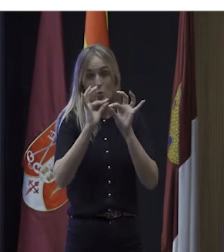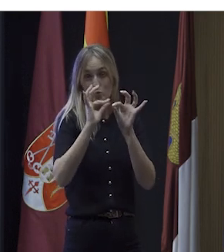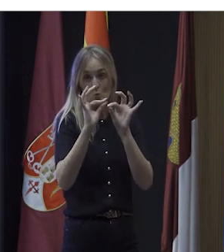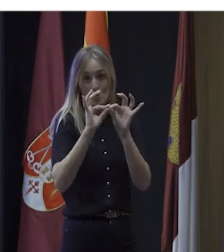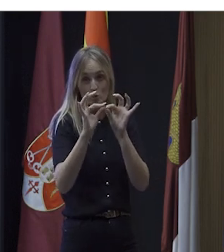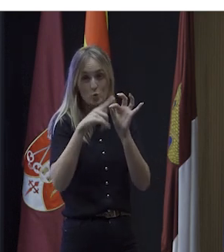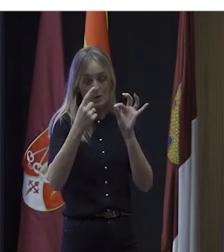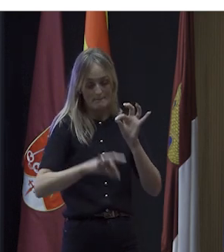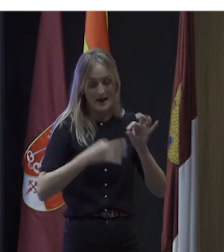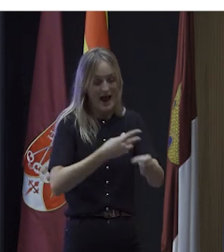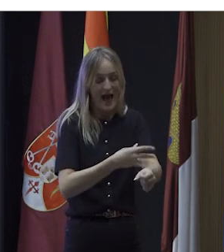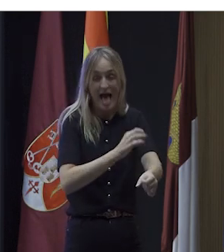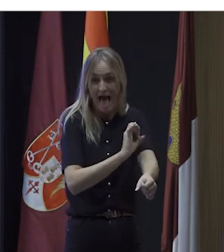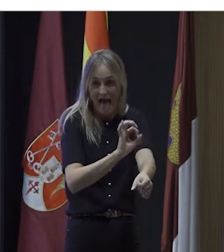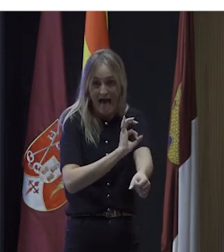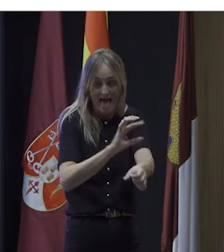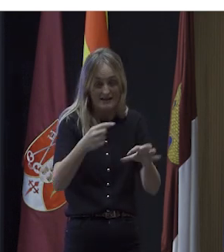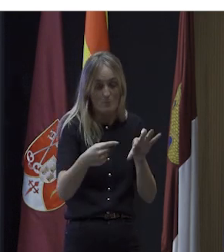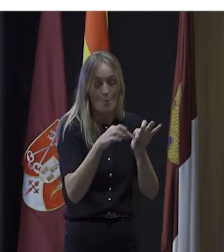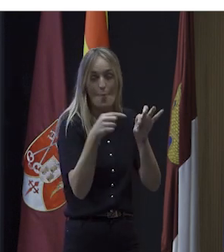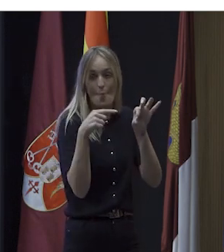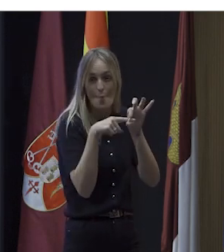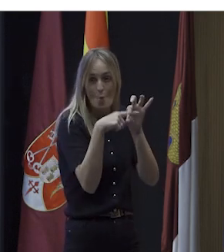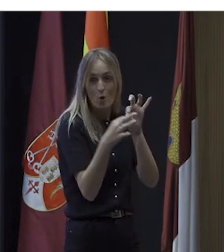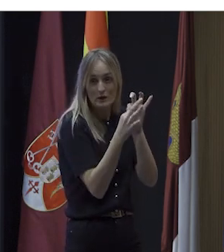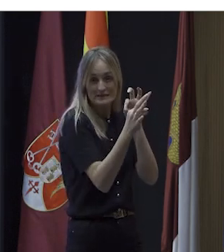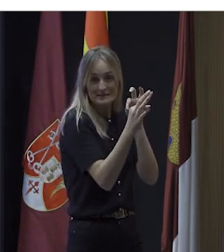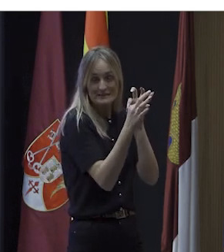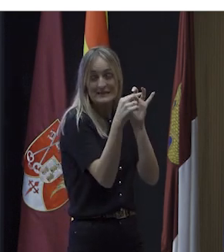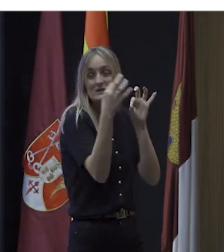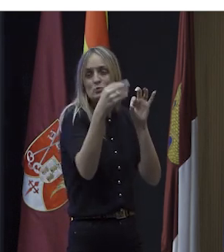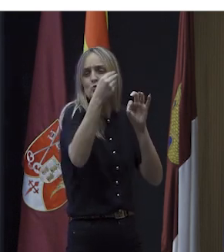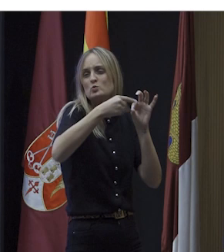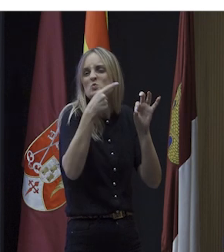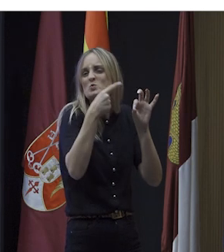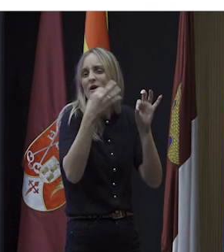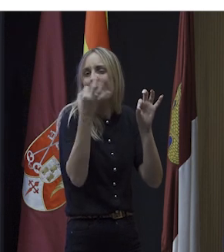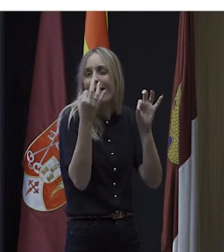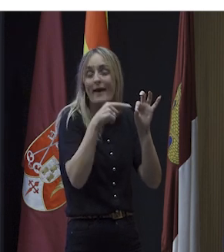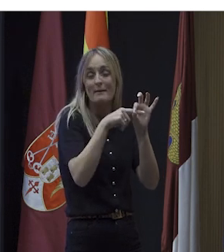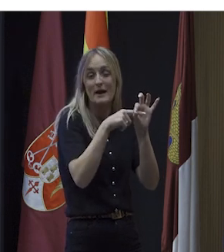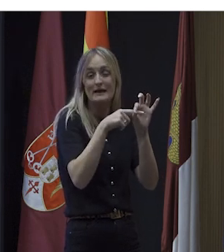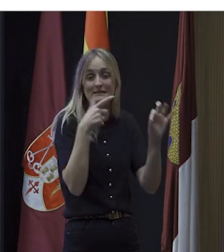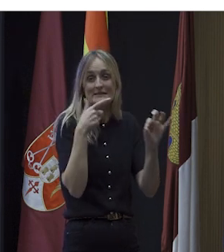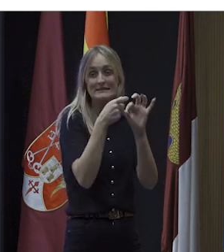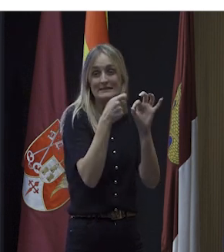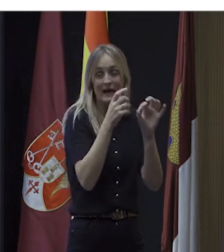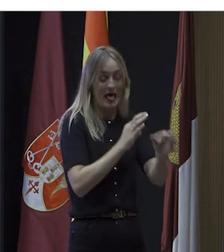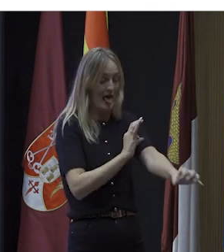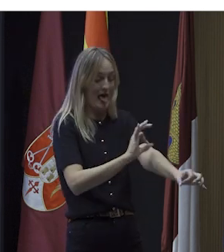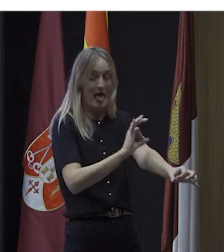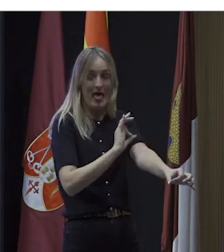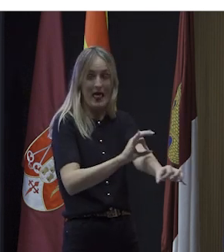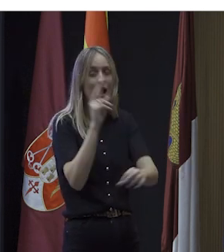arterias, ¿vale? Y que entonces se empleaba para ver, inyectar contraste y ver las grandes arterias. Esta sería